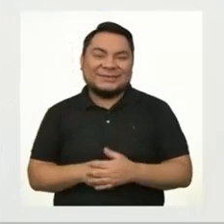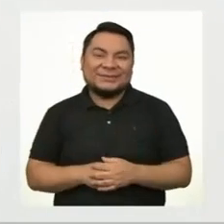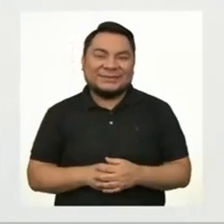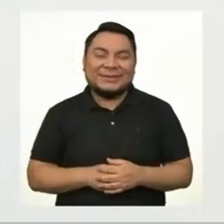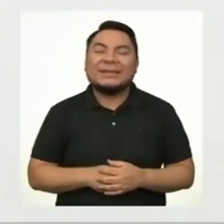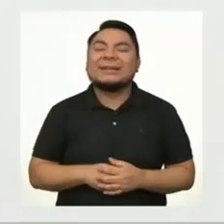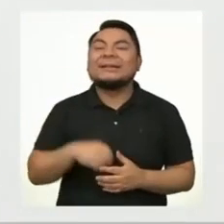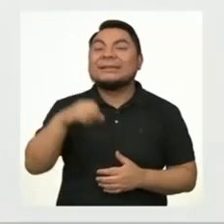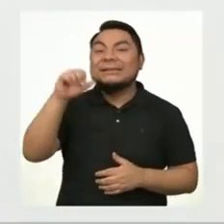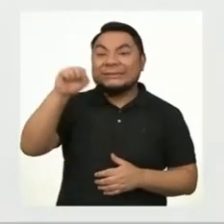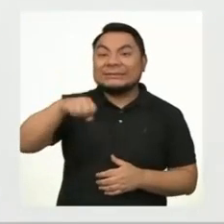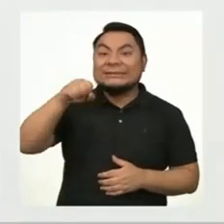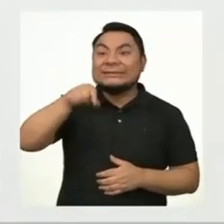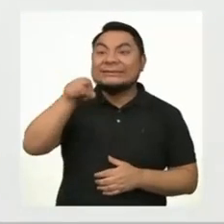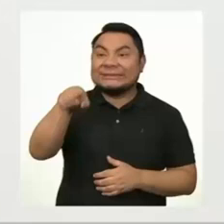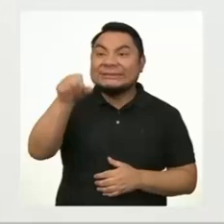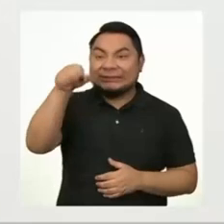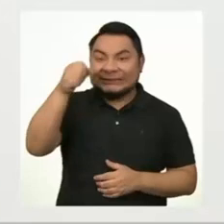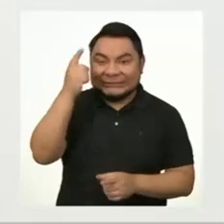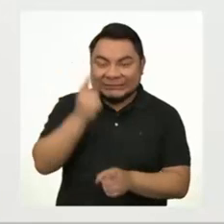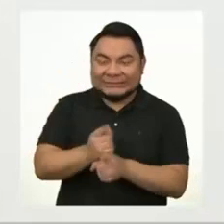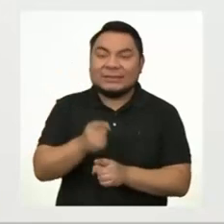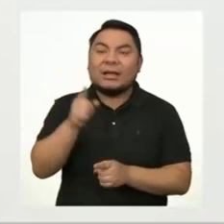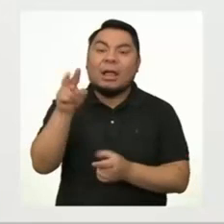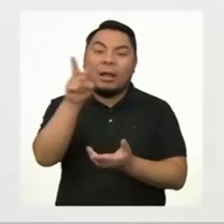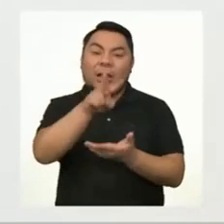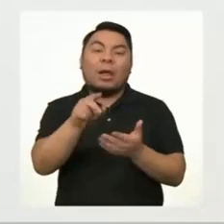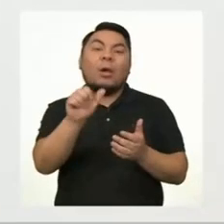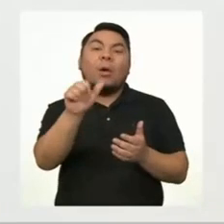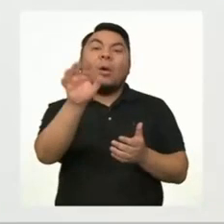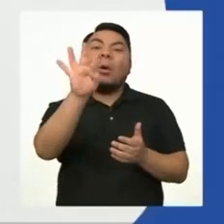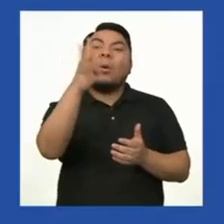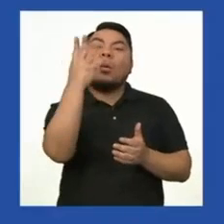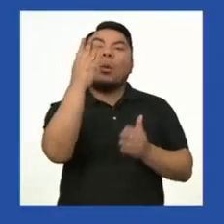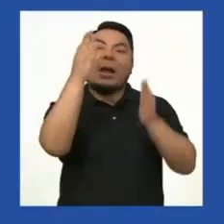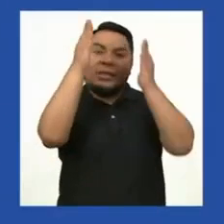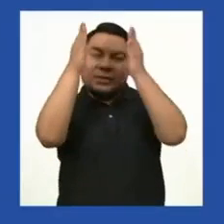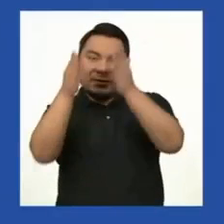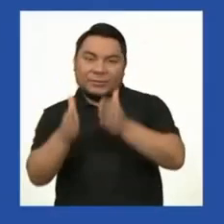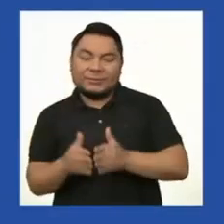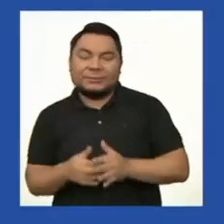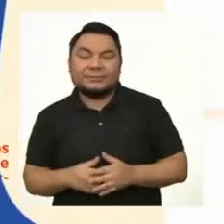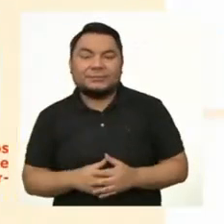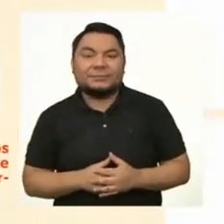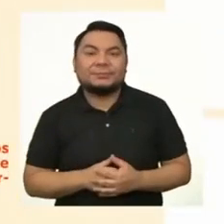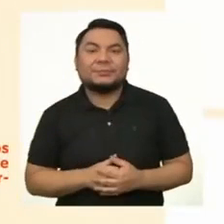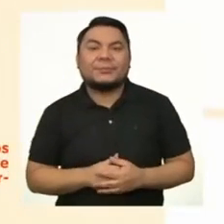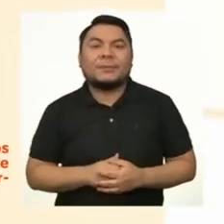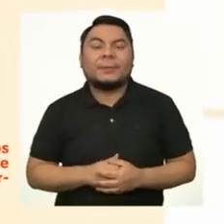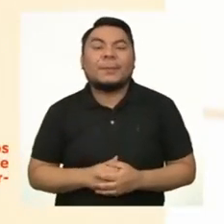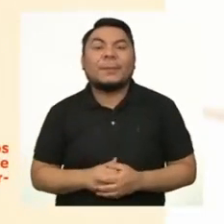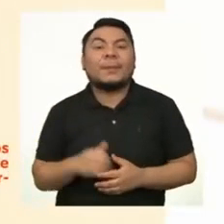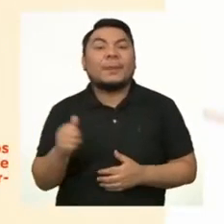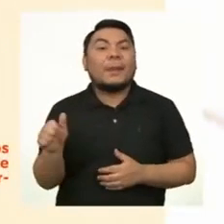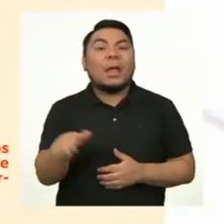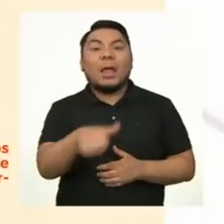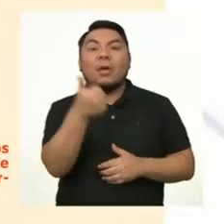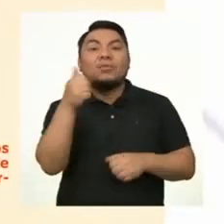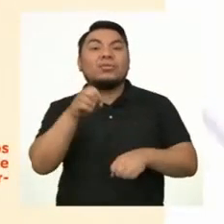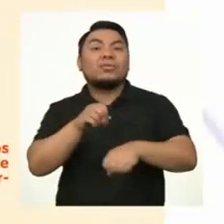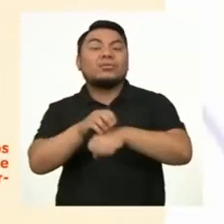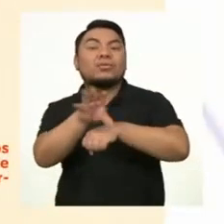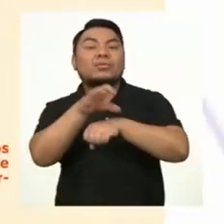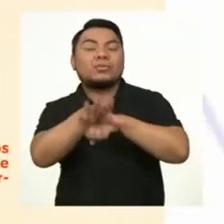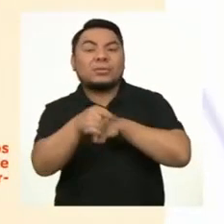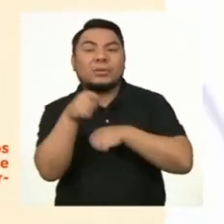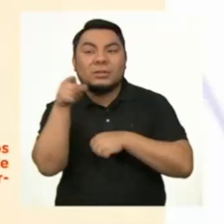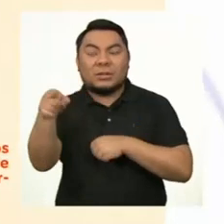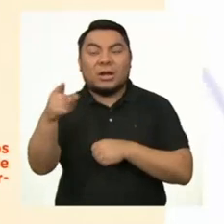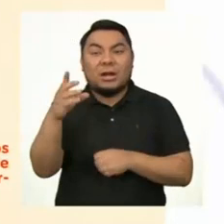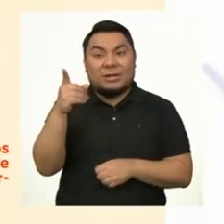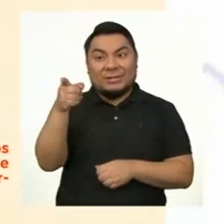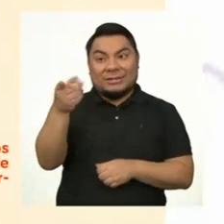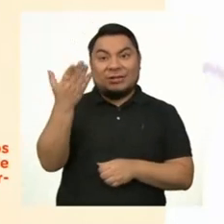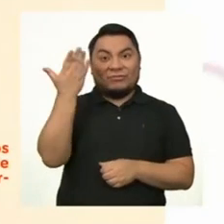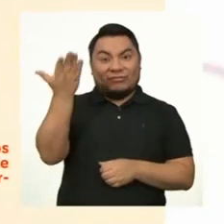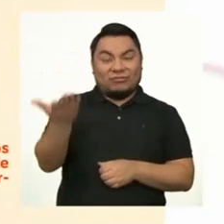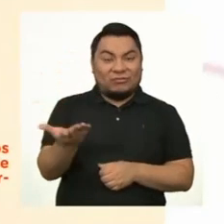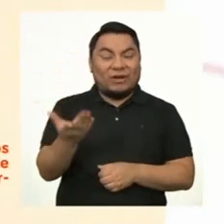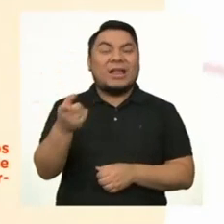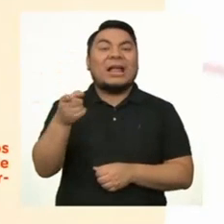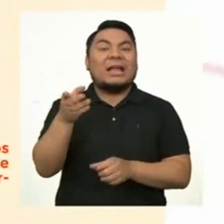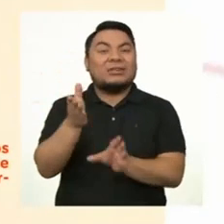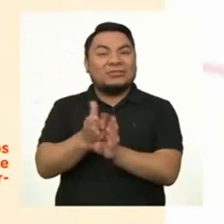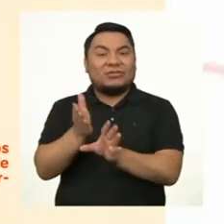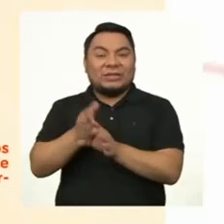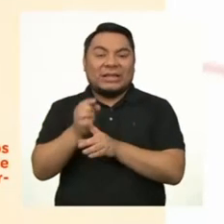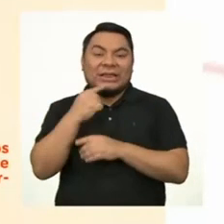Así es, Yanira. Leamos el cuarto párrafo. Otra recomendación planteada por la doctora es